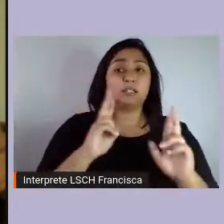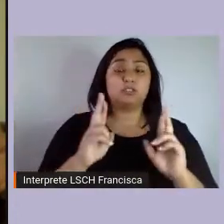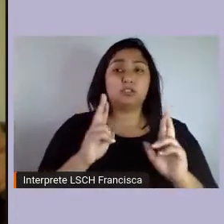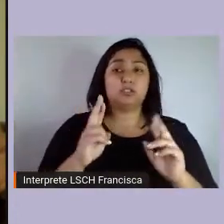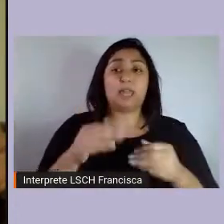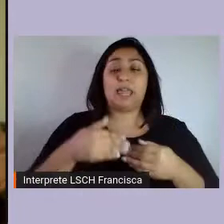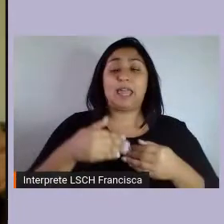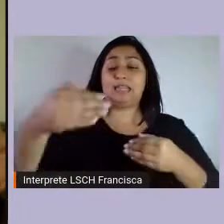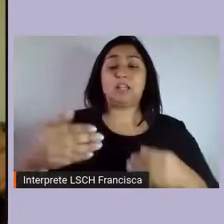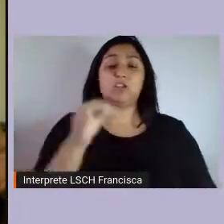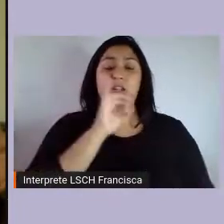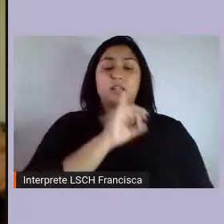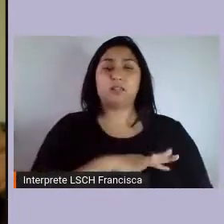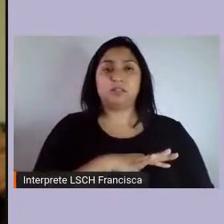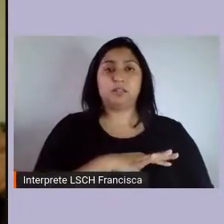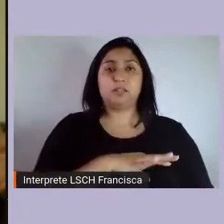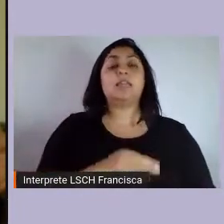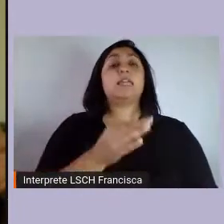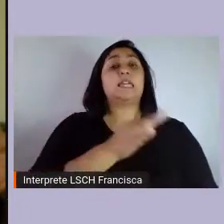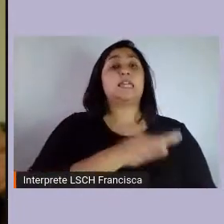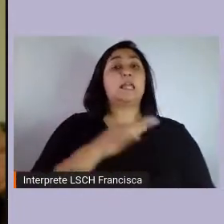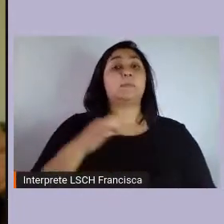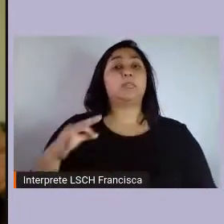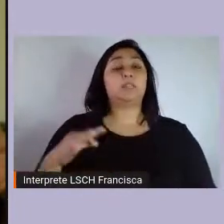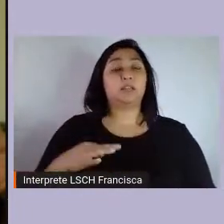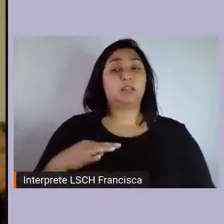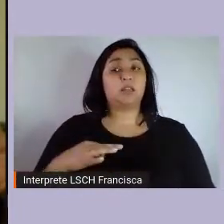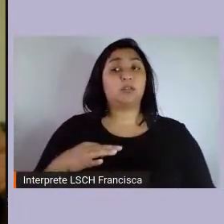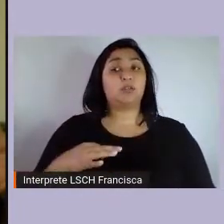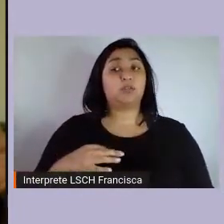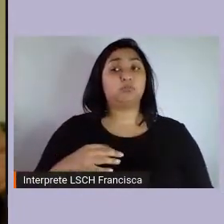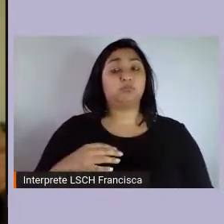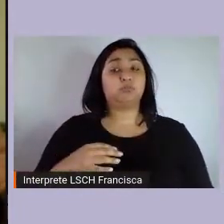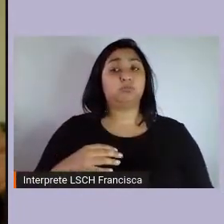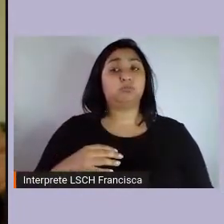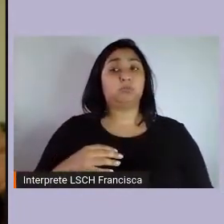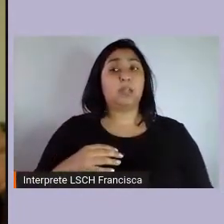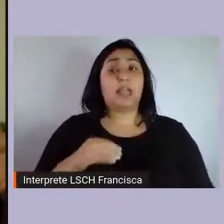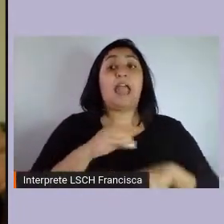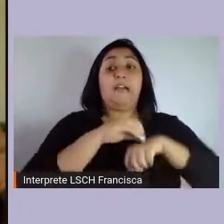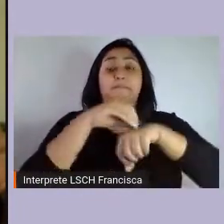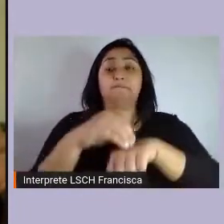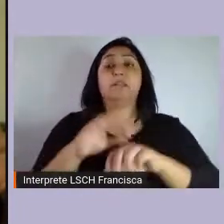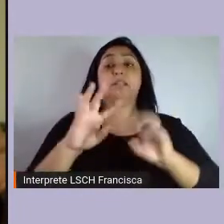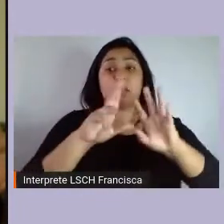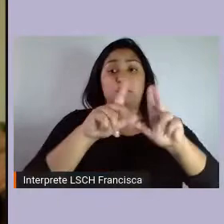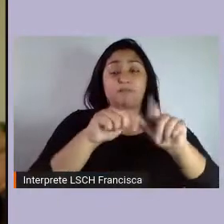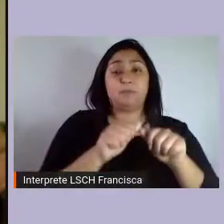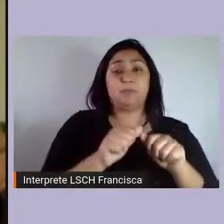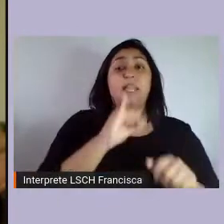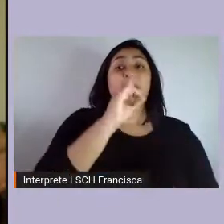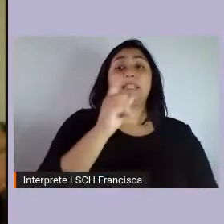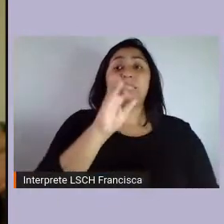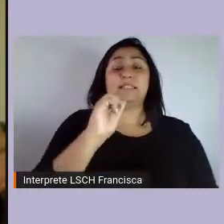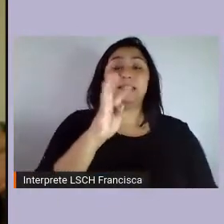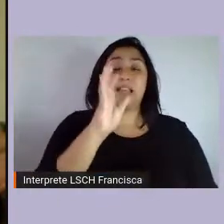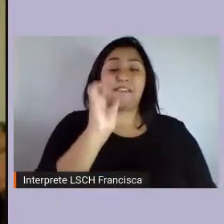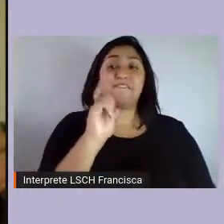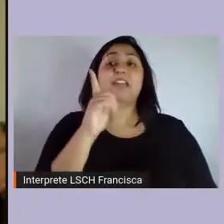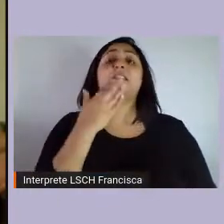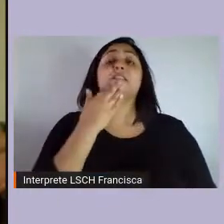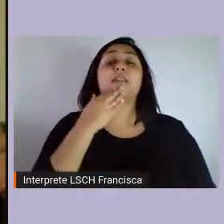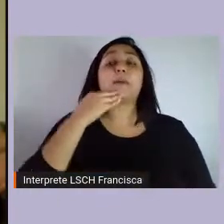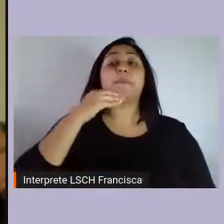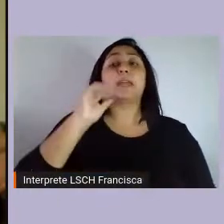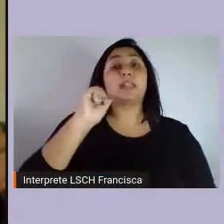y entonces el Ministerio le comunica a la familia, a Isabel Parra y a Ángel Parra, el hallazgo y se